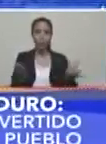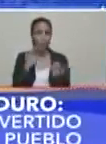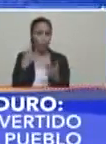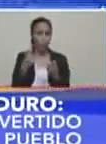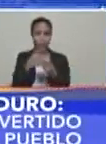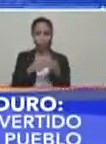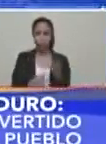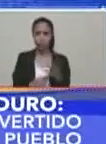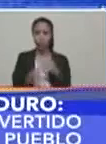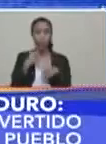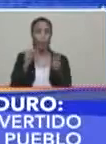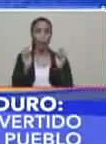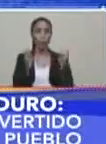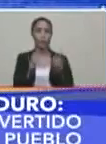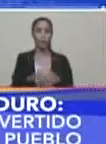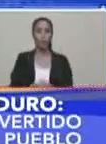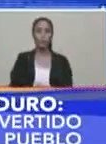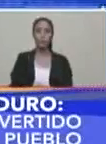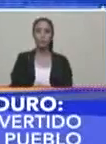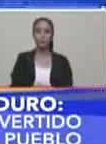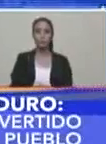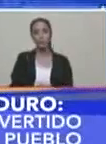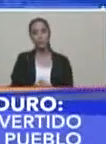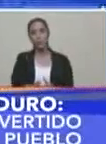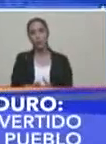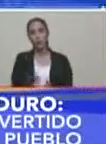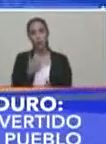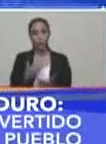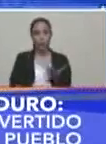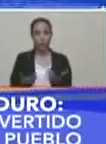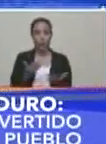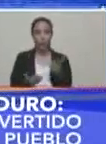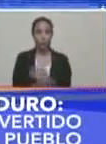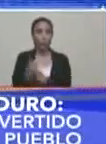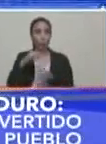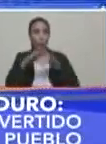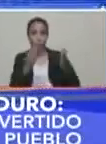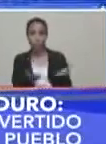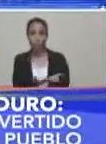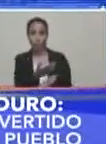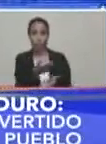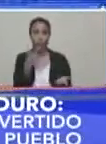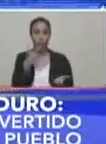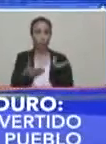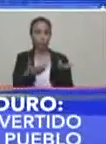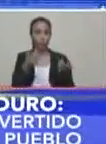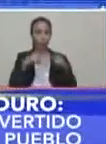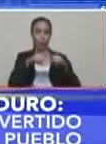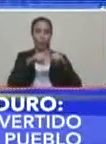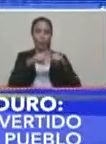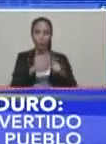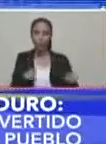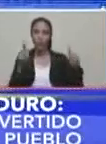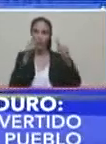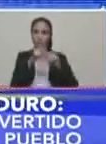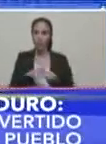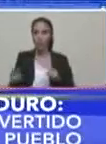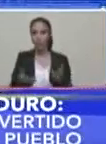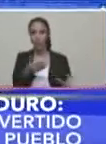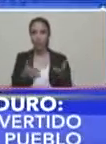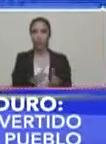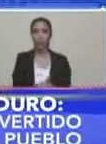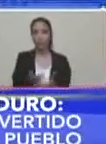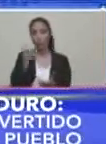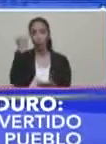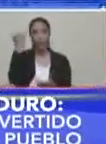país. Ese es el paradigma que está en construcción para el mundo nuevo. El pueblo consciente con el